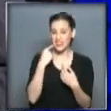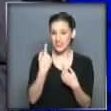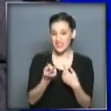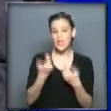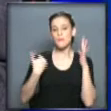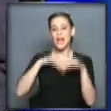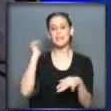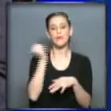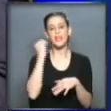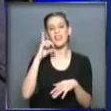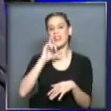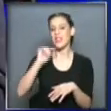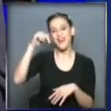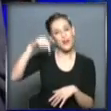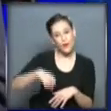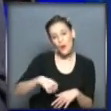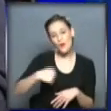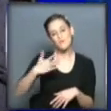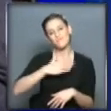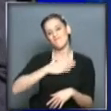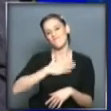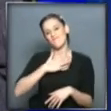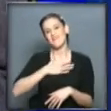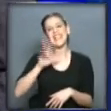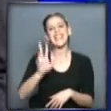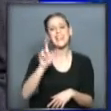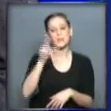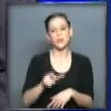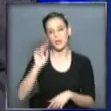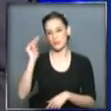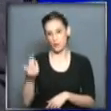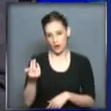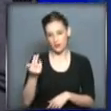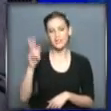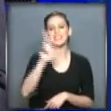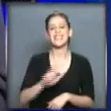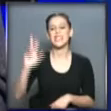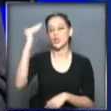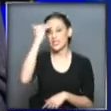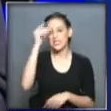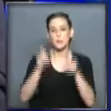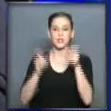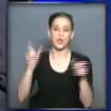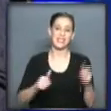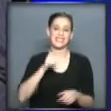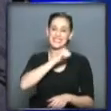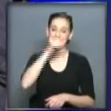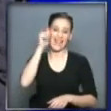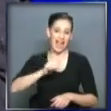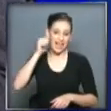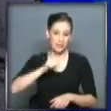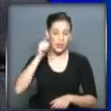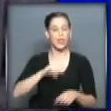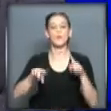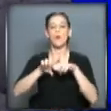más importante es que hubo que lamentar hoy 3 muertos, 315 heridos por el choque de